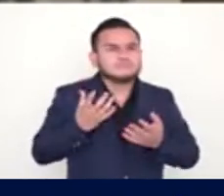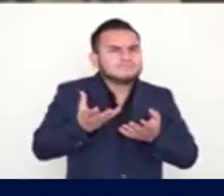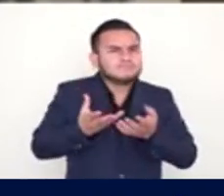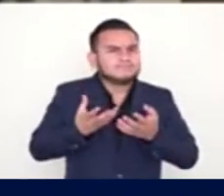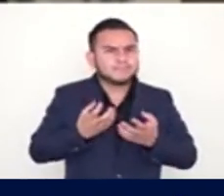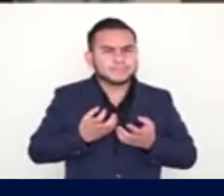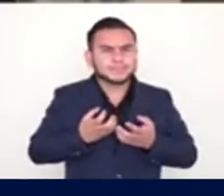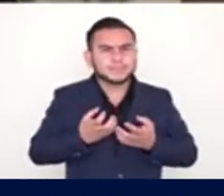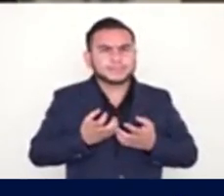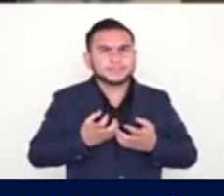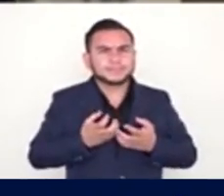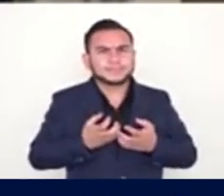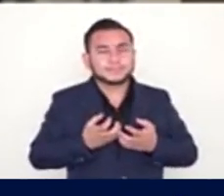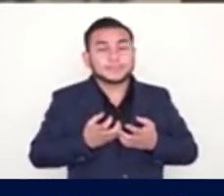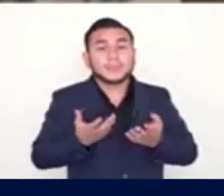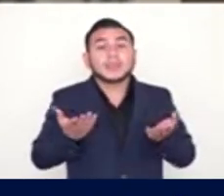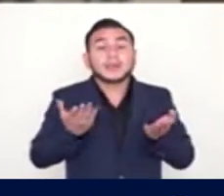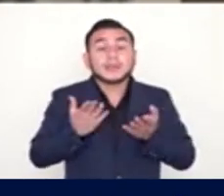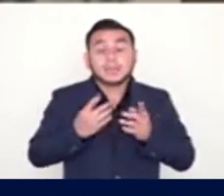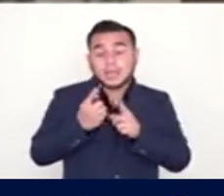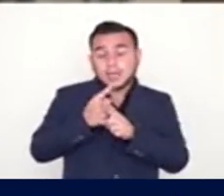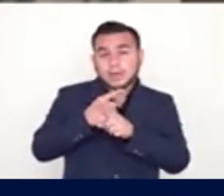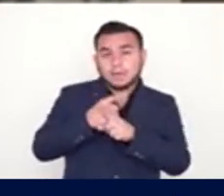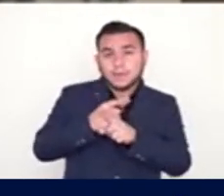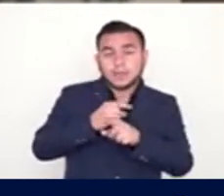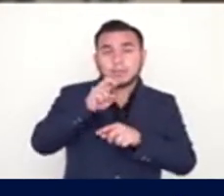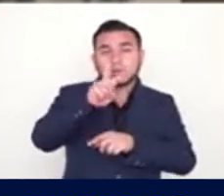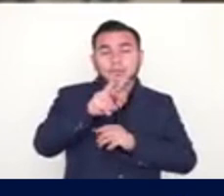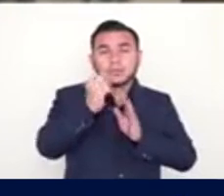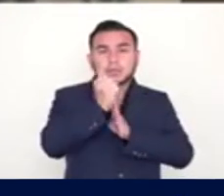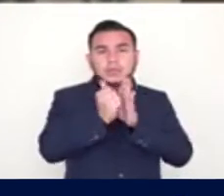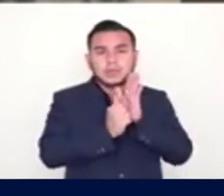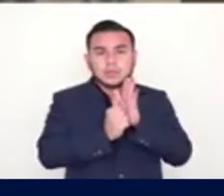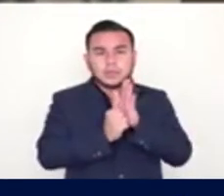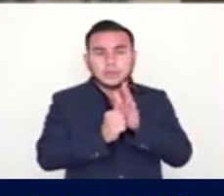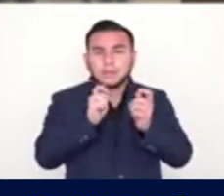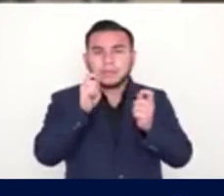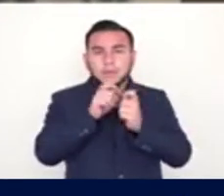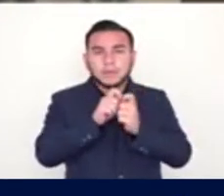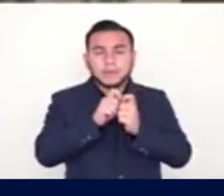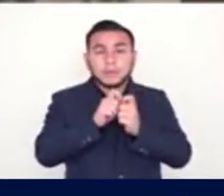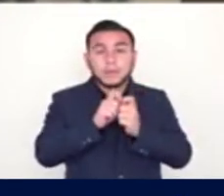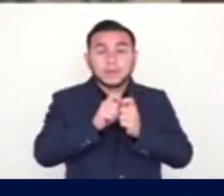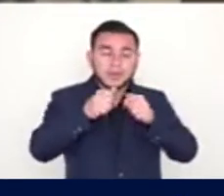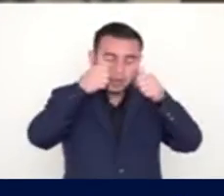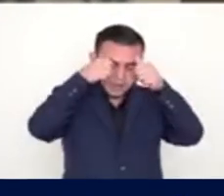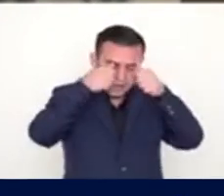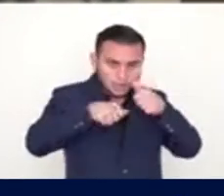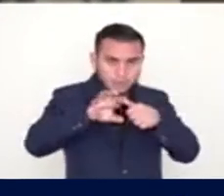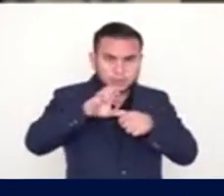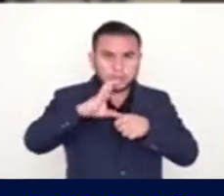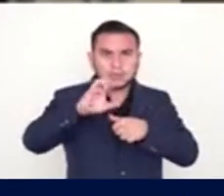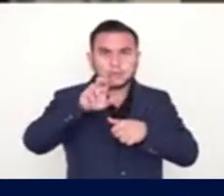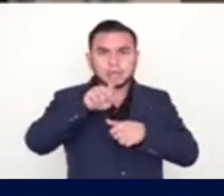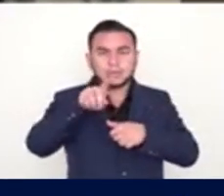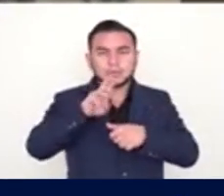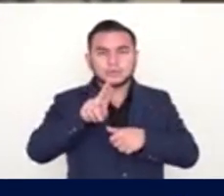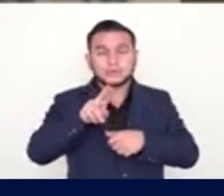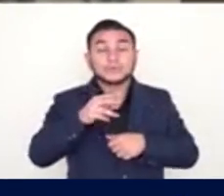quisiéramos hacerle modificaciones a dos artículos específicos del Acuerdo de Escazú. No tengo el dato aquí a la mano,